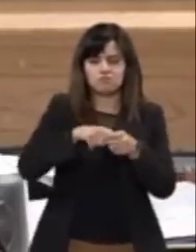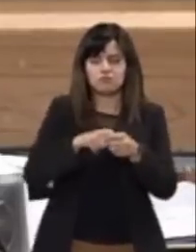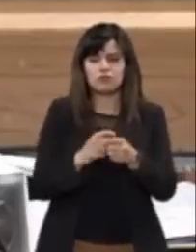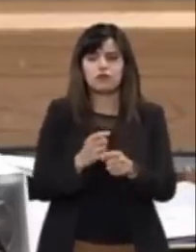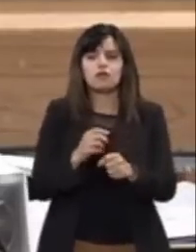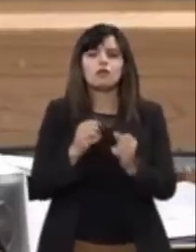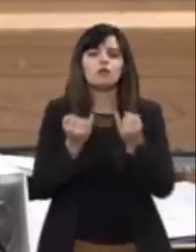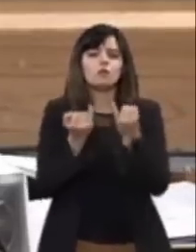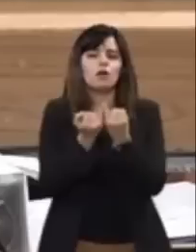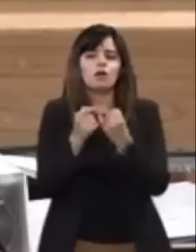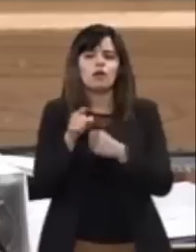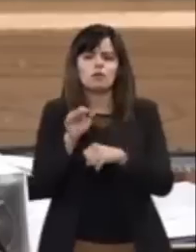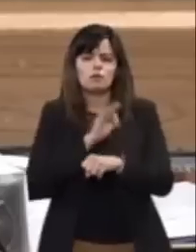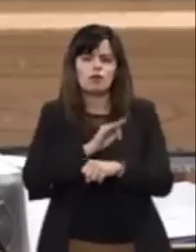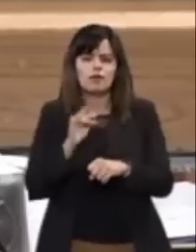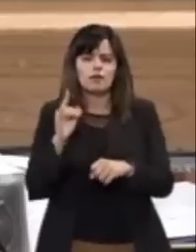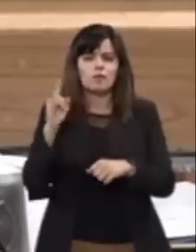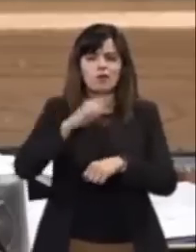de pasajes aéreos,